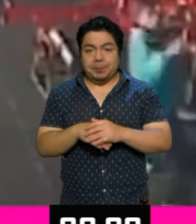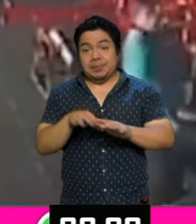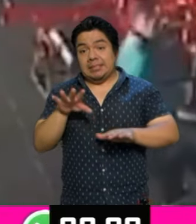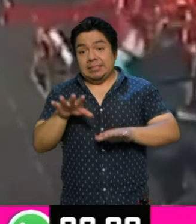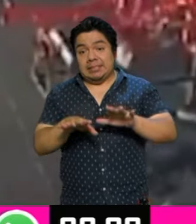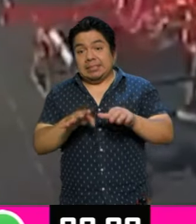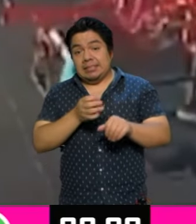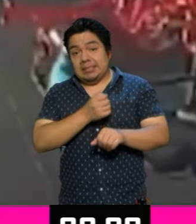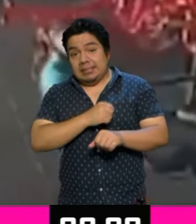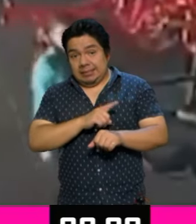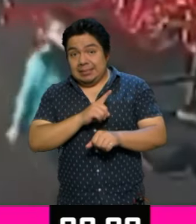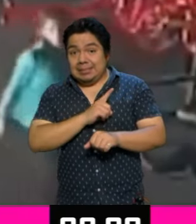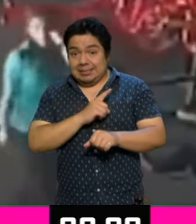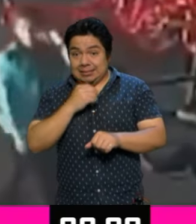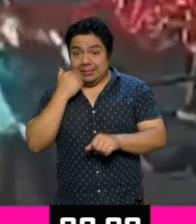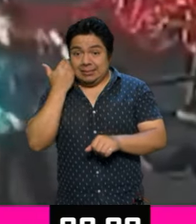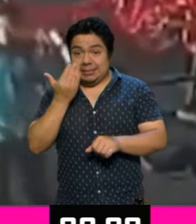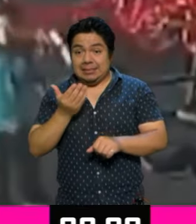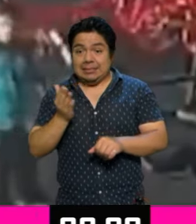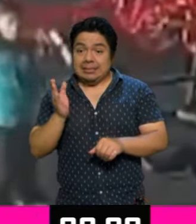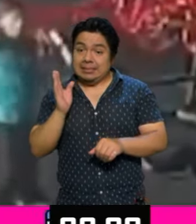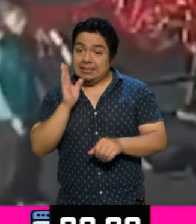sale contraproducente.